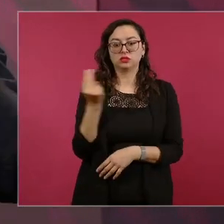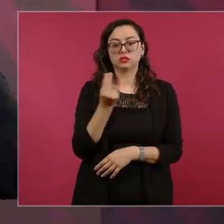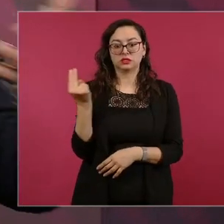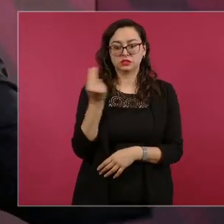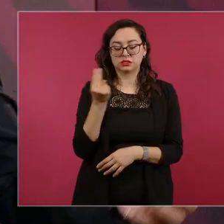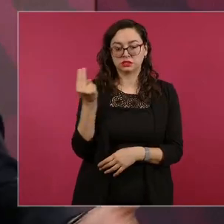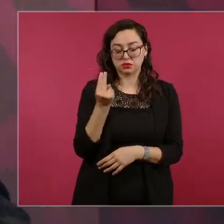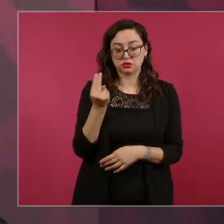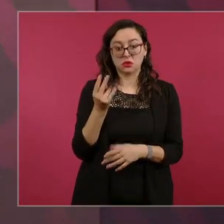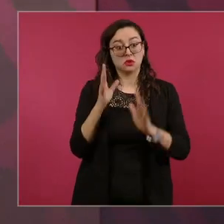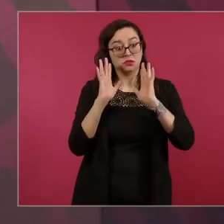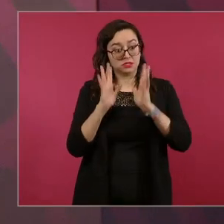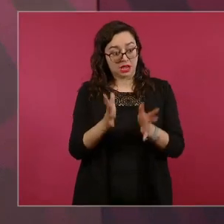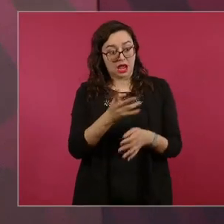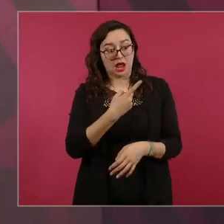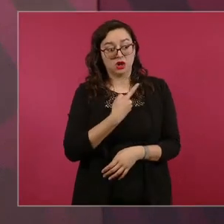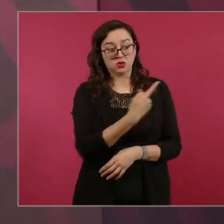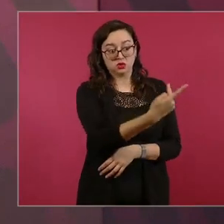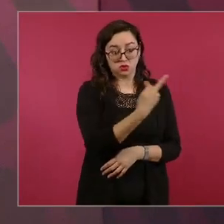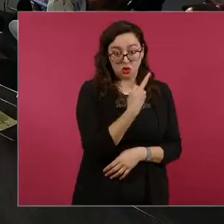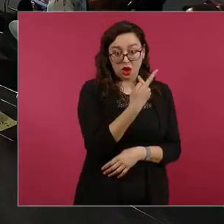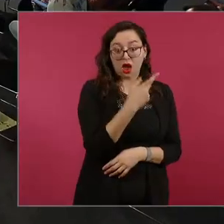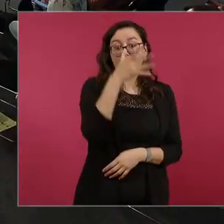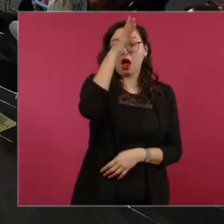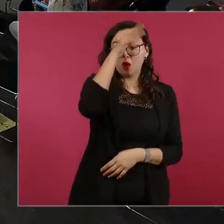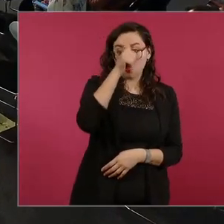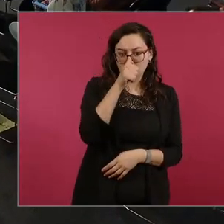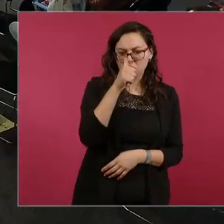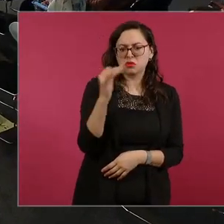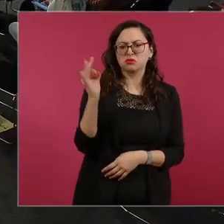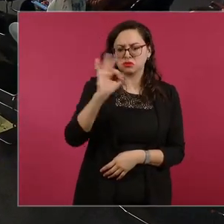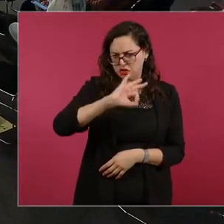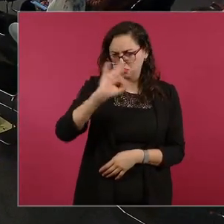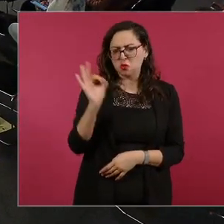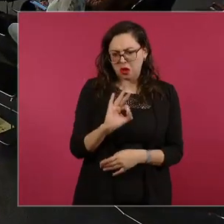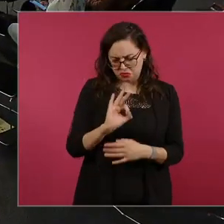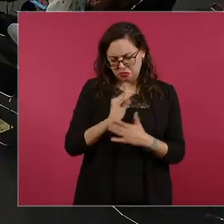de que se había llegado a ese acuerdo y que se había dado un descuento.